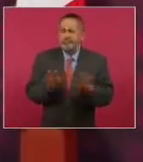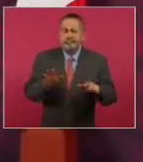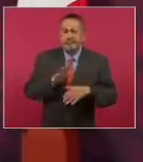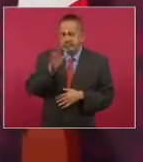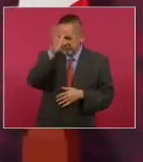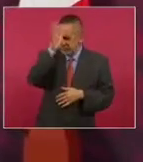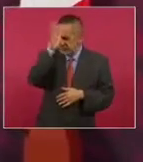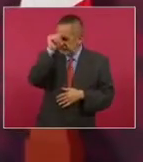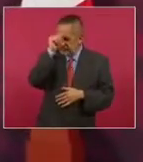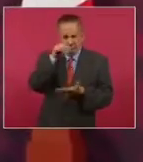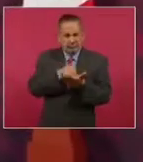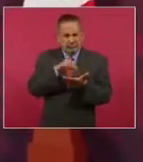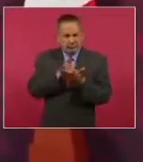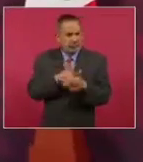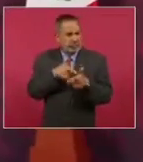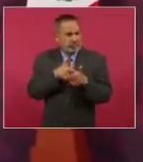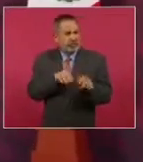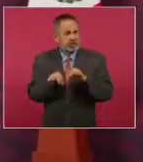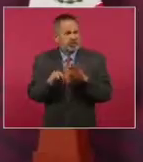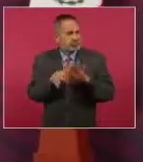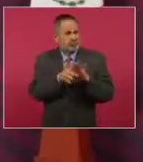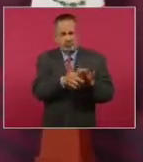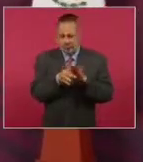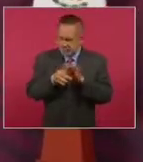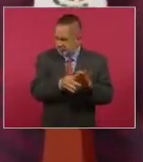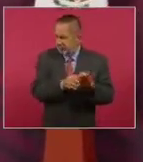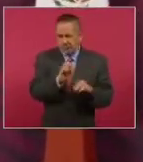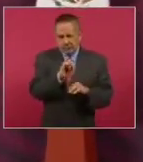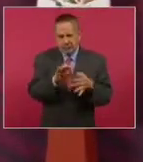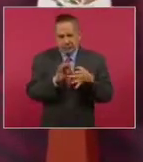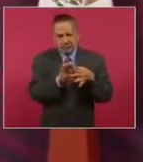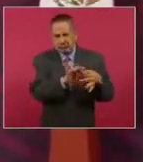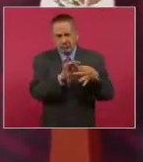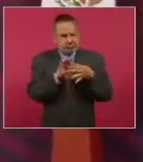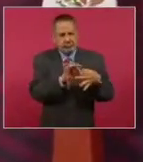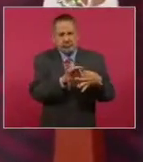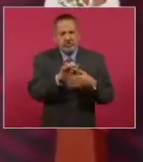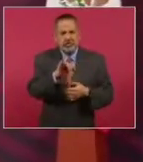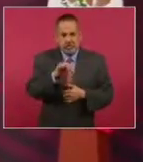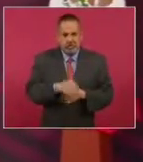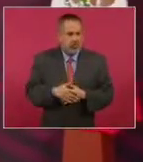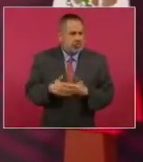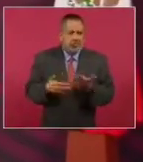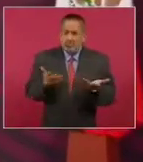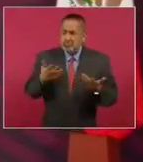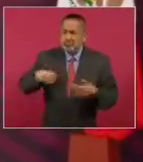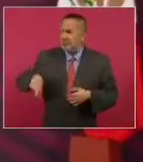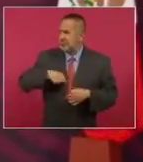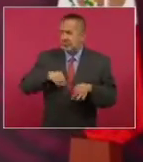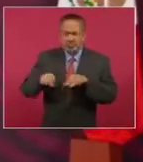un acuerdo de seguir trabajando de manera conjunta, lo estamos haciendo,